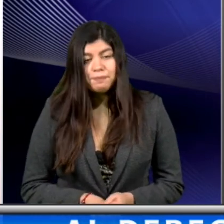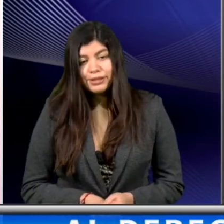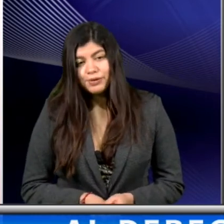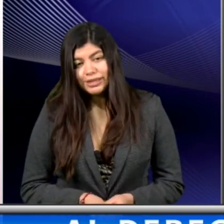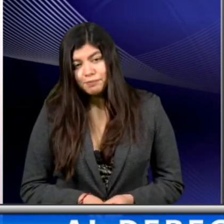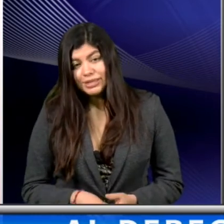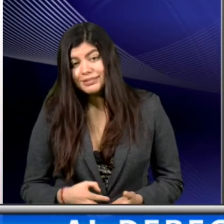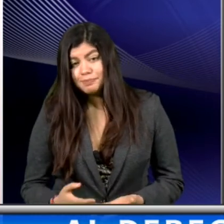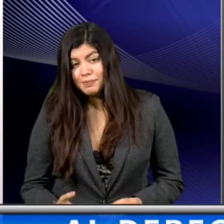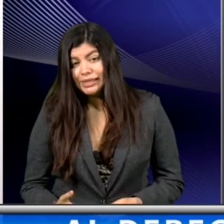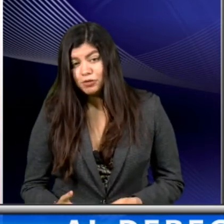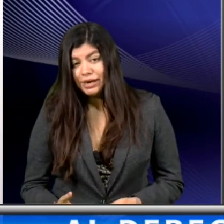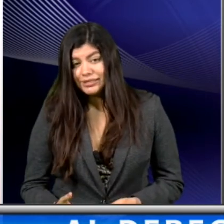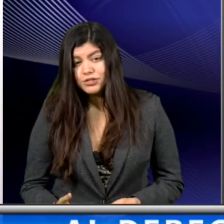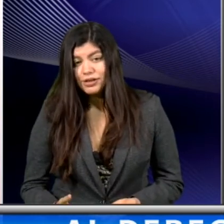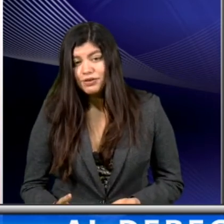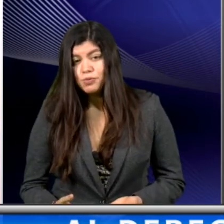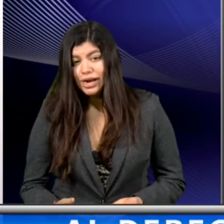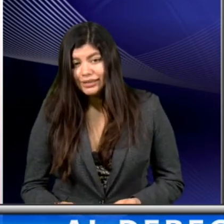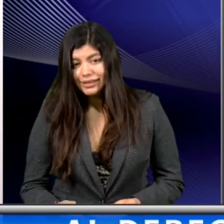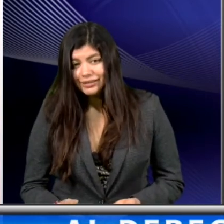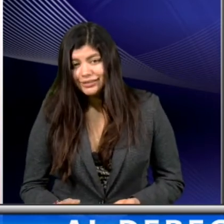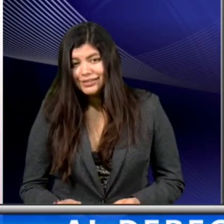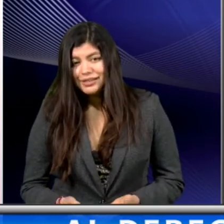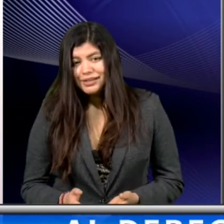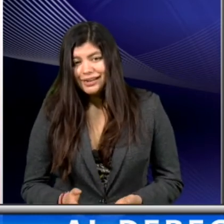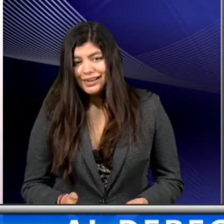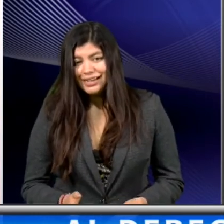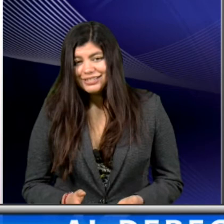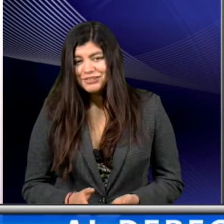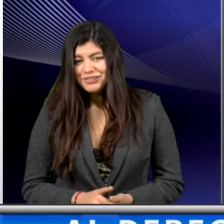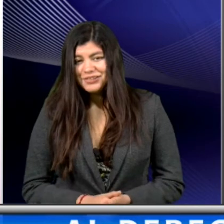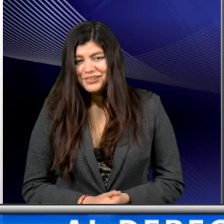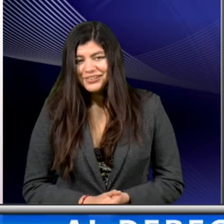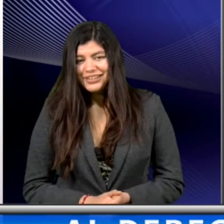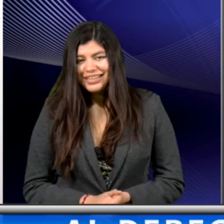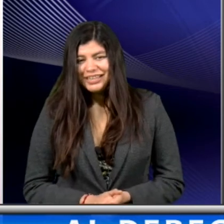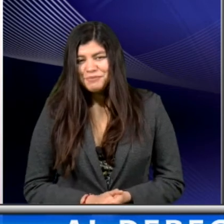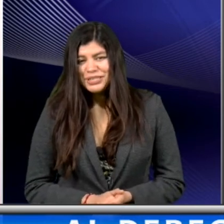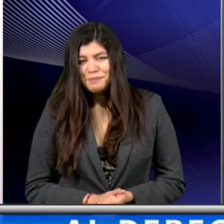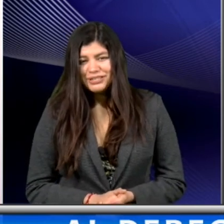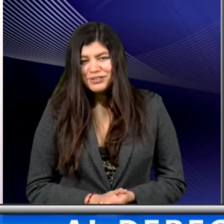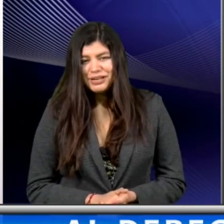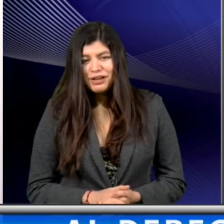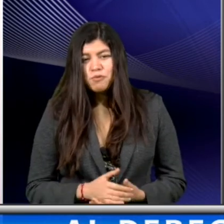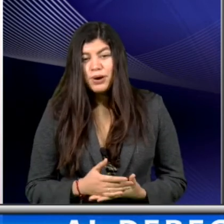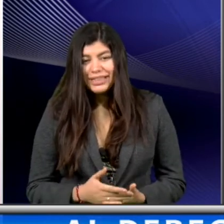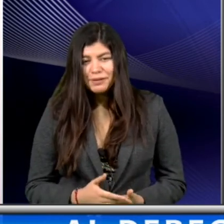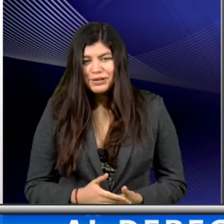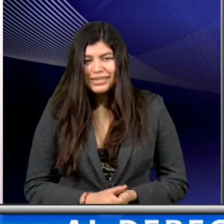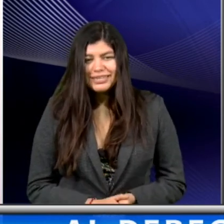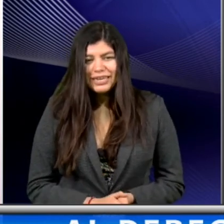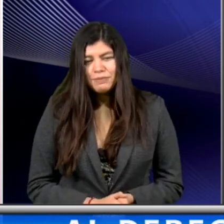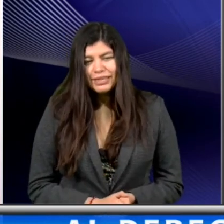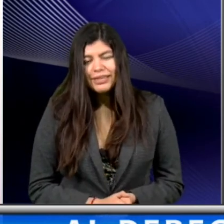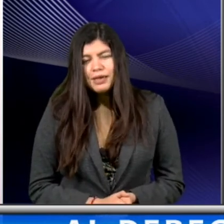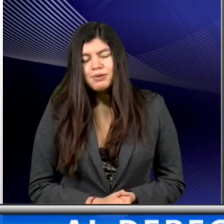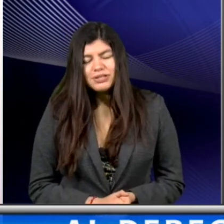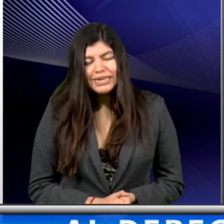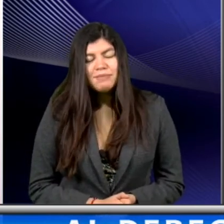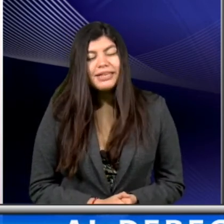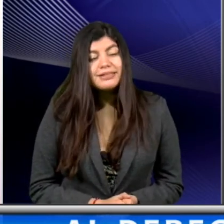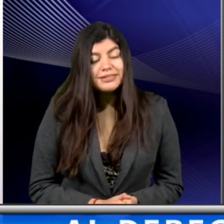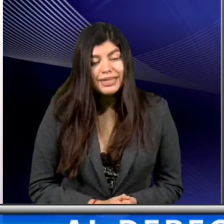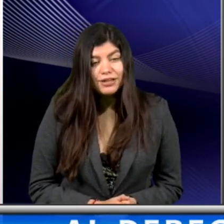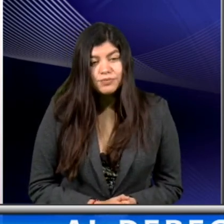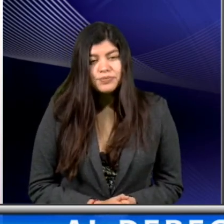generar respeto que también permita tomar decisiones vinculantes. En el caso de muchas personas cuesta poner ese límite, pero